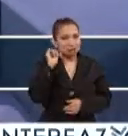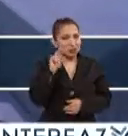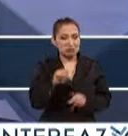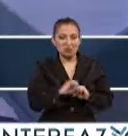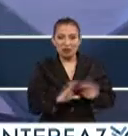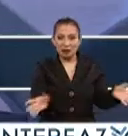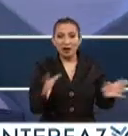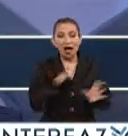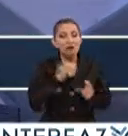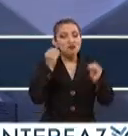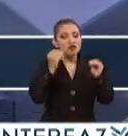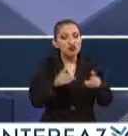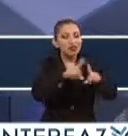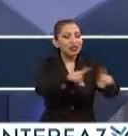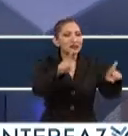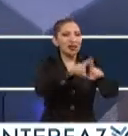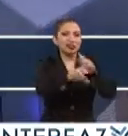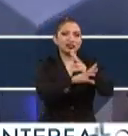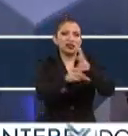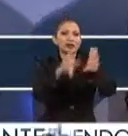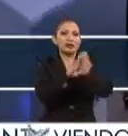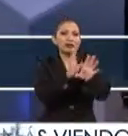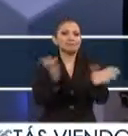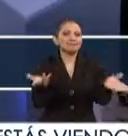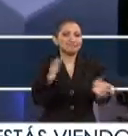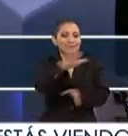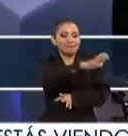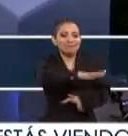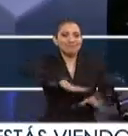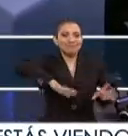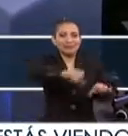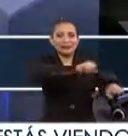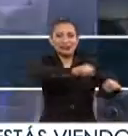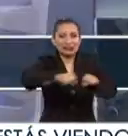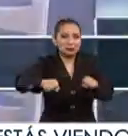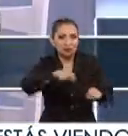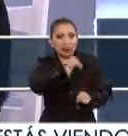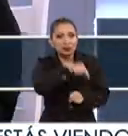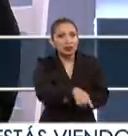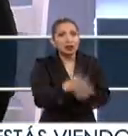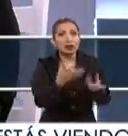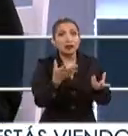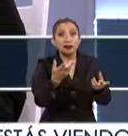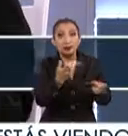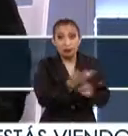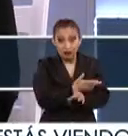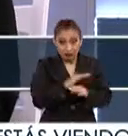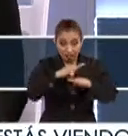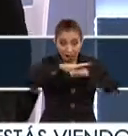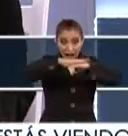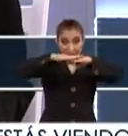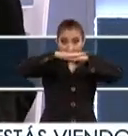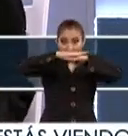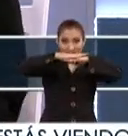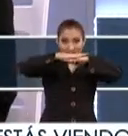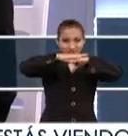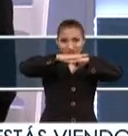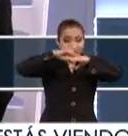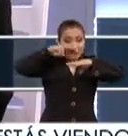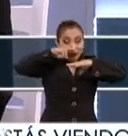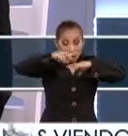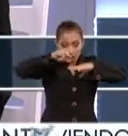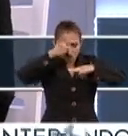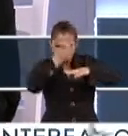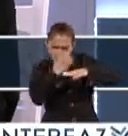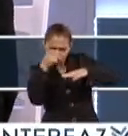dijiste muy bien. Hay demasiadas variables involucradas en el fenómeno y es un fenómeno que no ocurre en la superficie y que podamos ver y